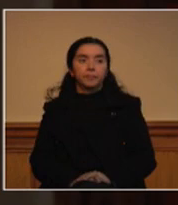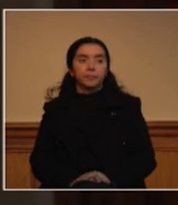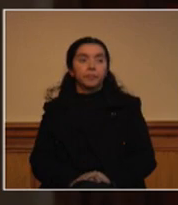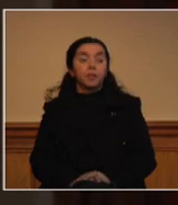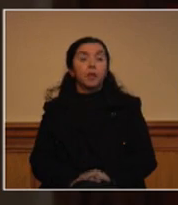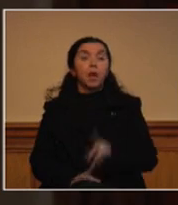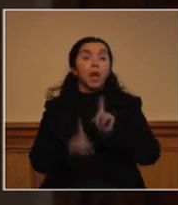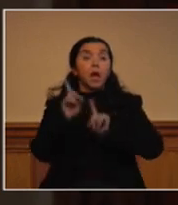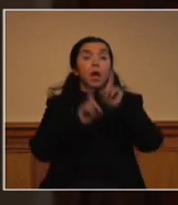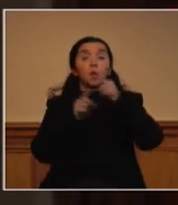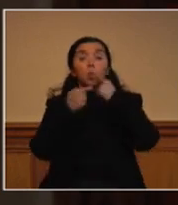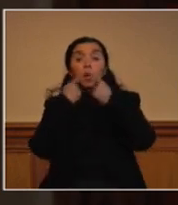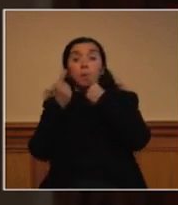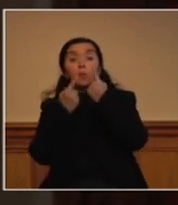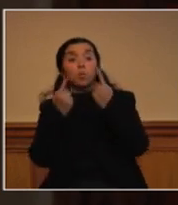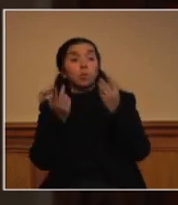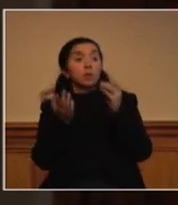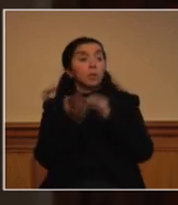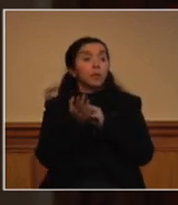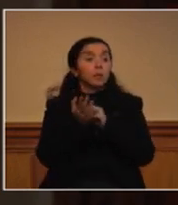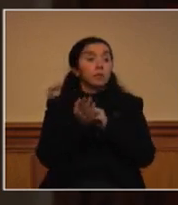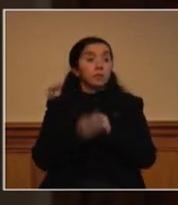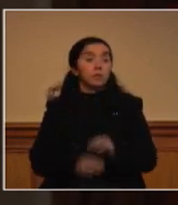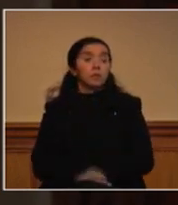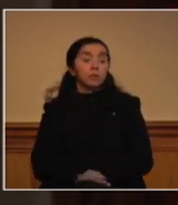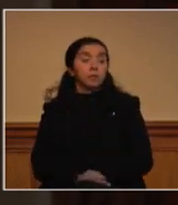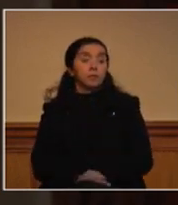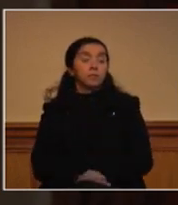¿Alguna pregunta más por aquí?